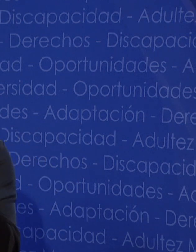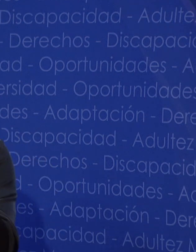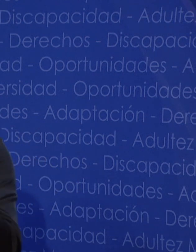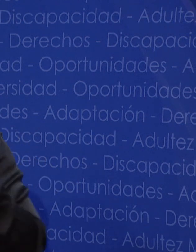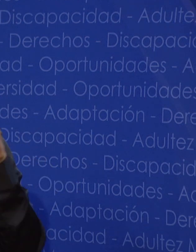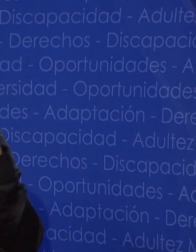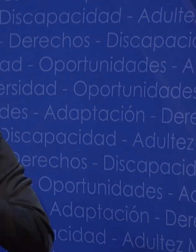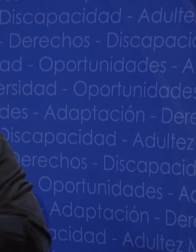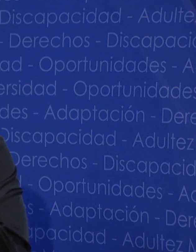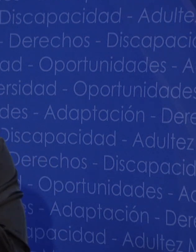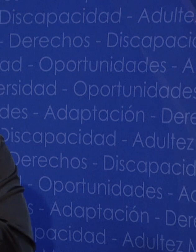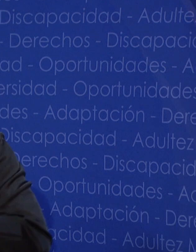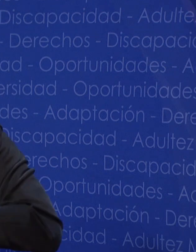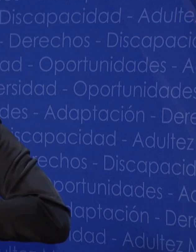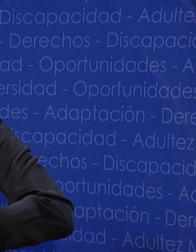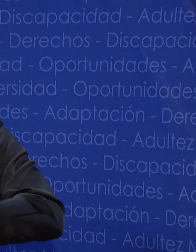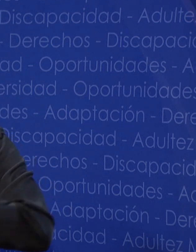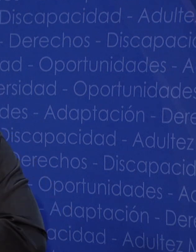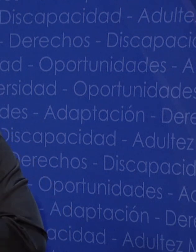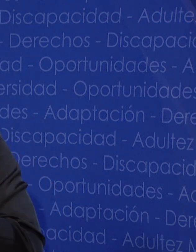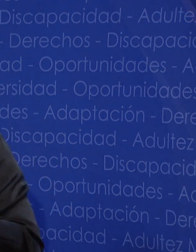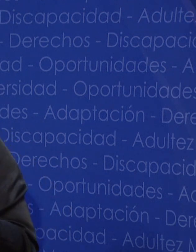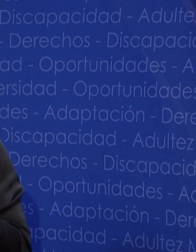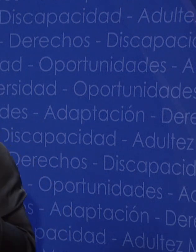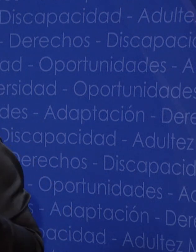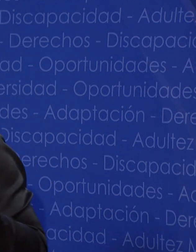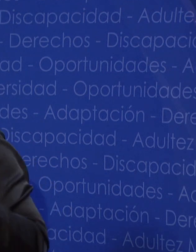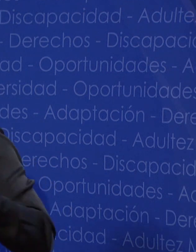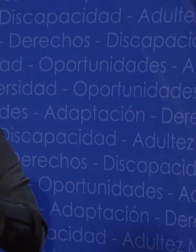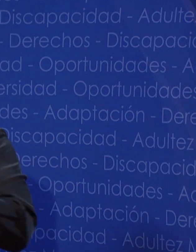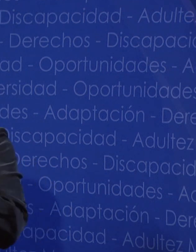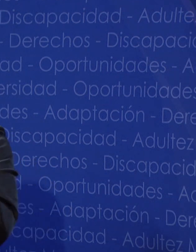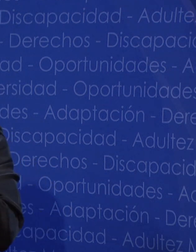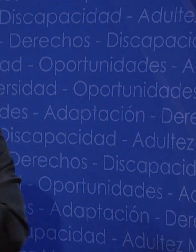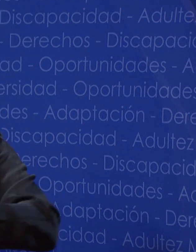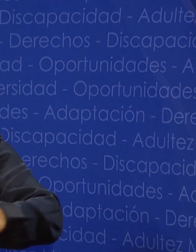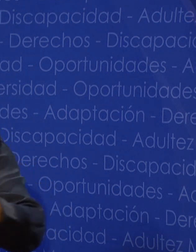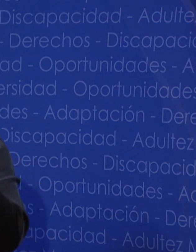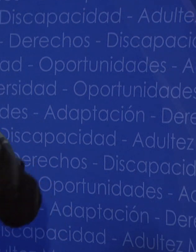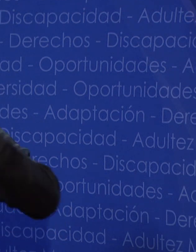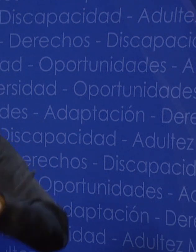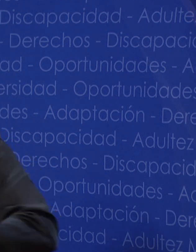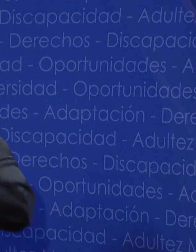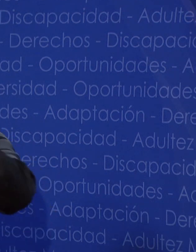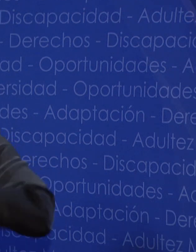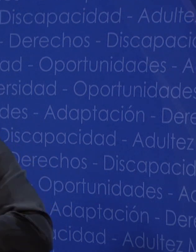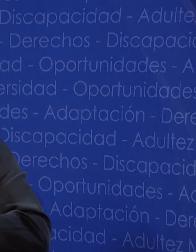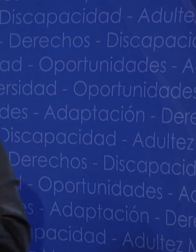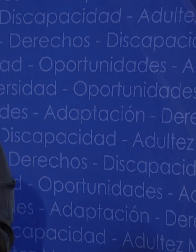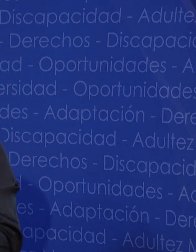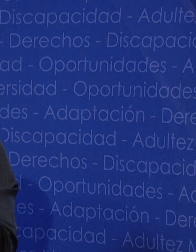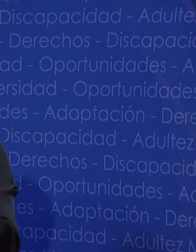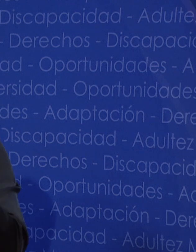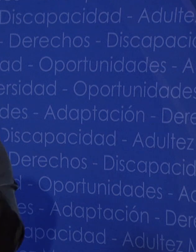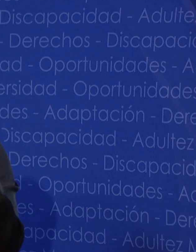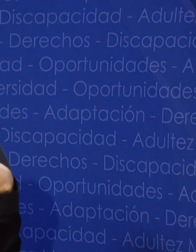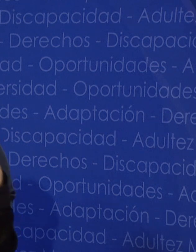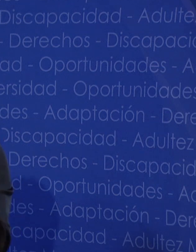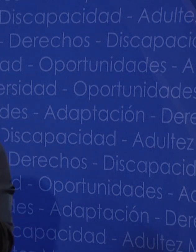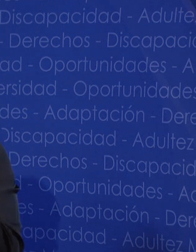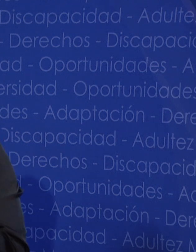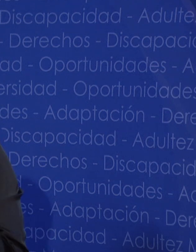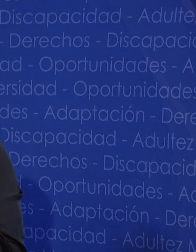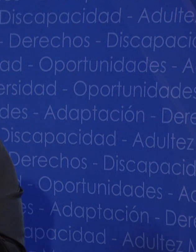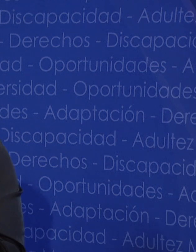obstétrica. Si a ellos le sumamos las barreras adicionales a las que se enfrentan las personas con discapacidad, el panorama se complica para que ellas y